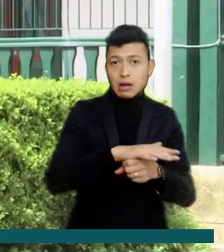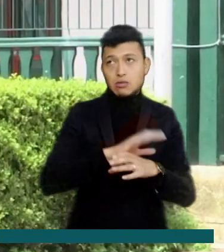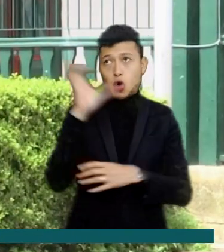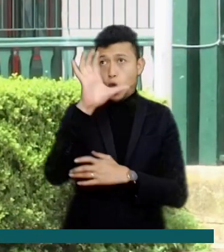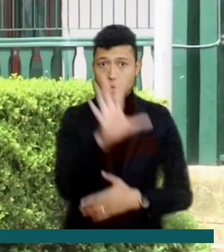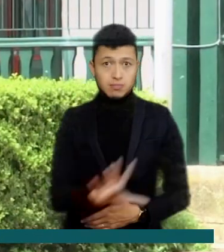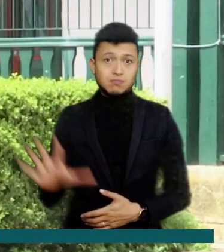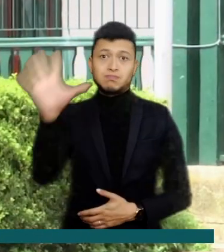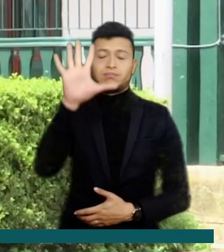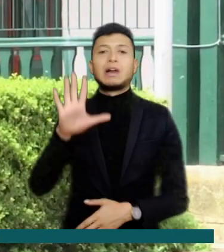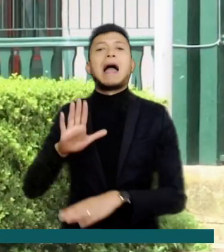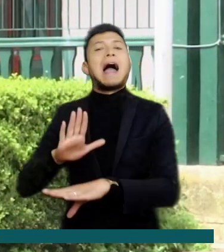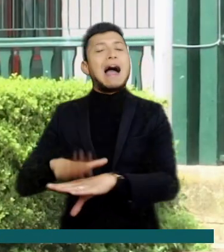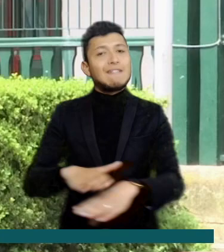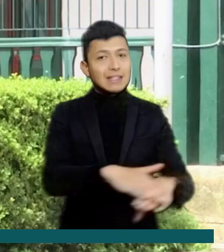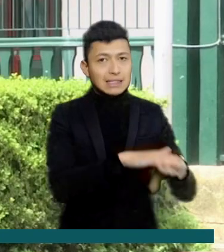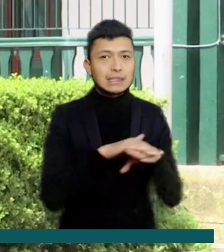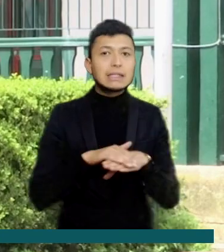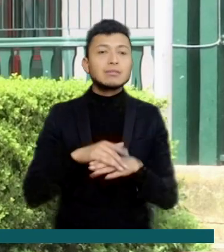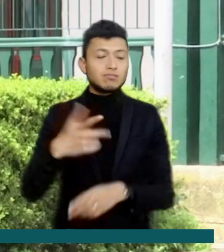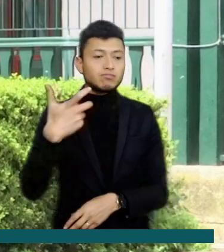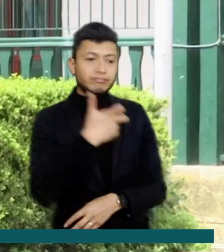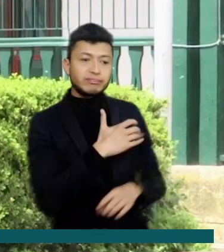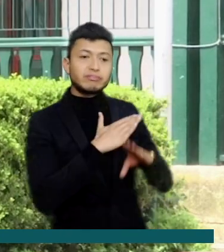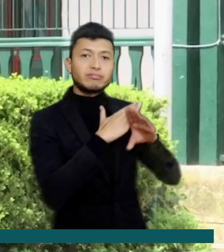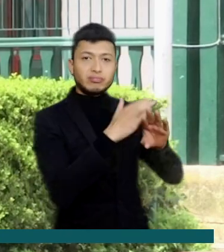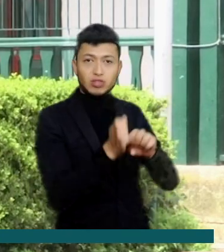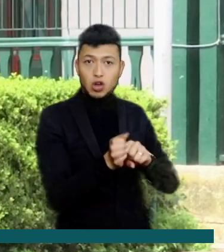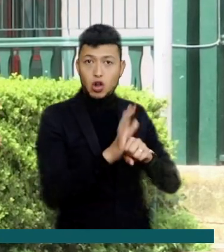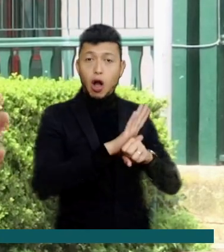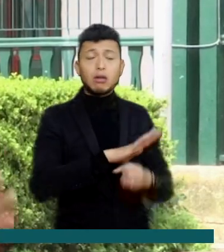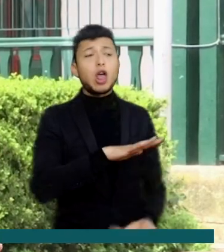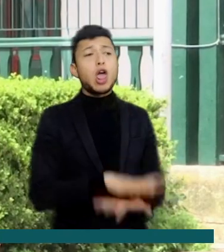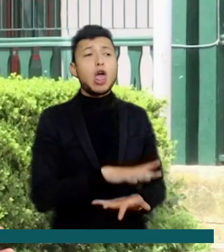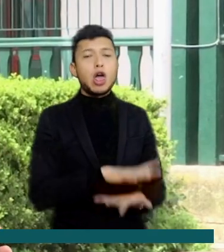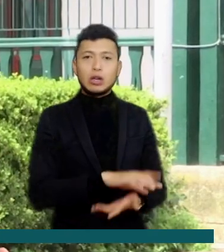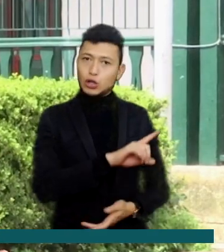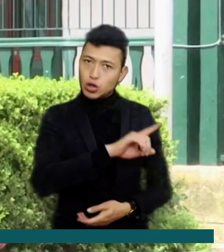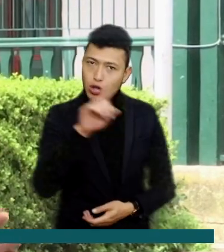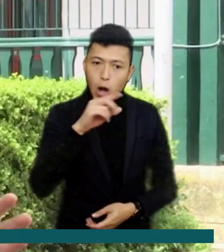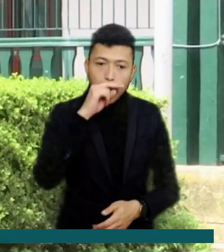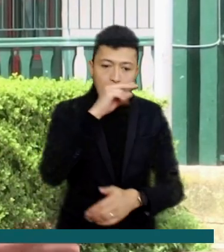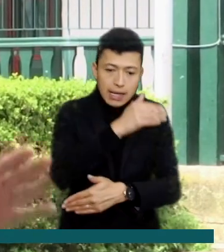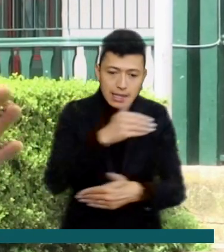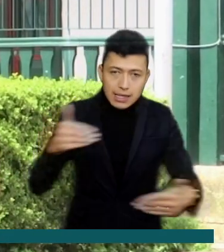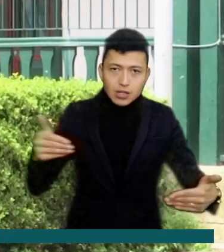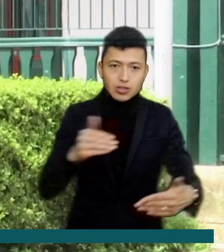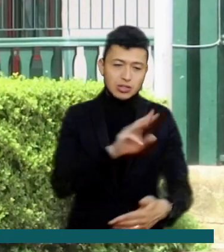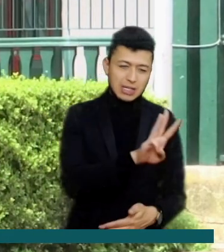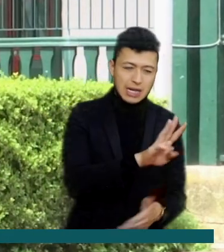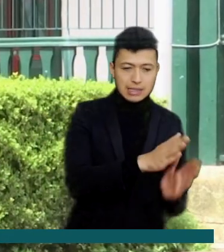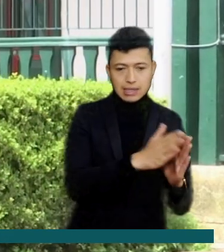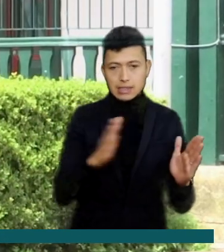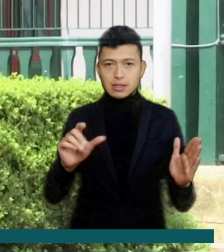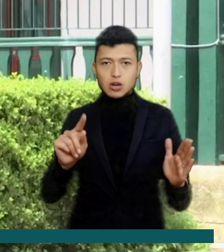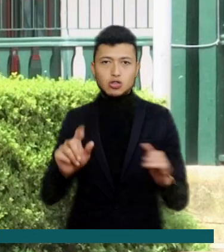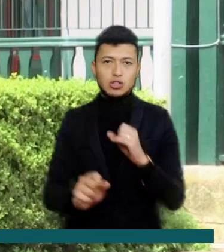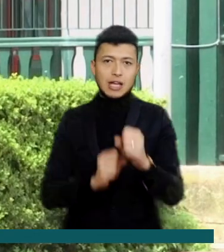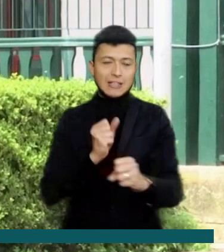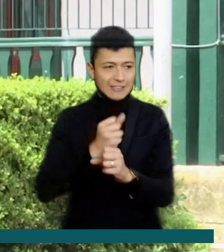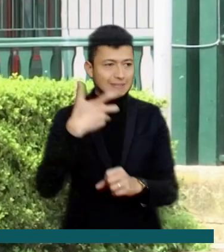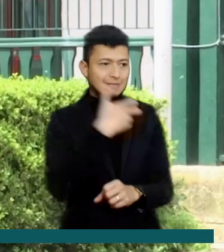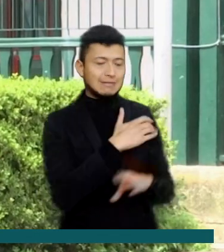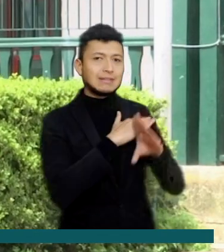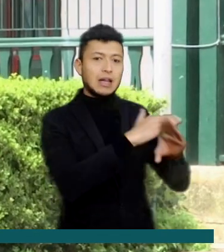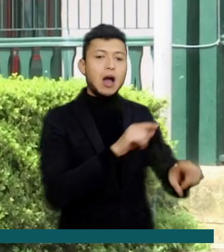sino también del resto del país, para que no descuiden la vacunación contra el COVID-19 en sus hijos de 3 a 11 años de